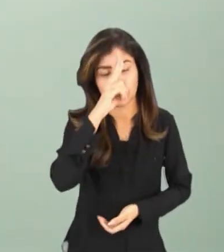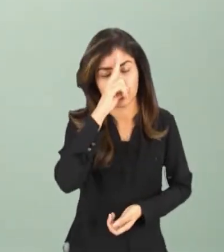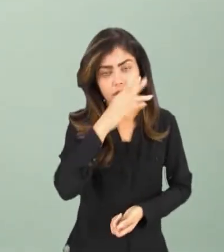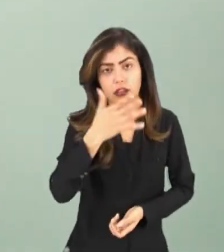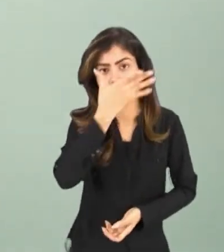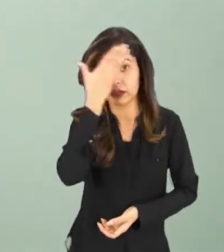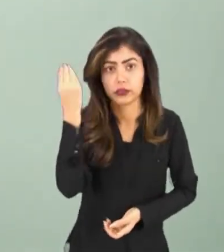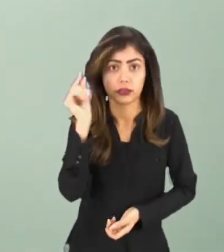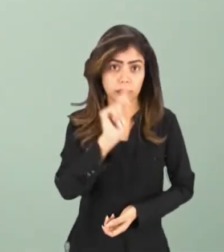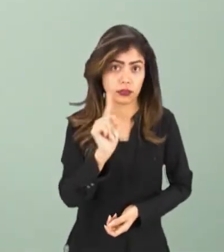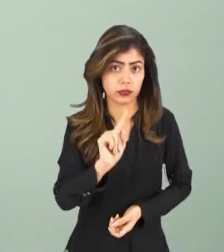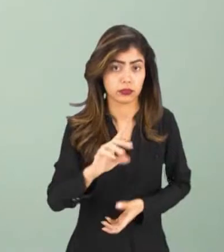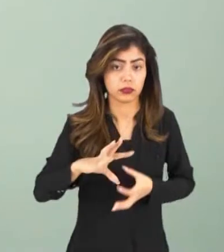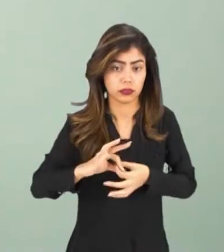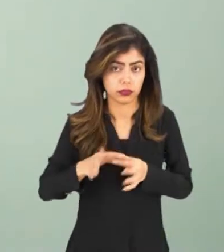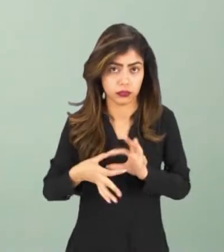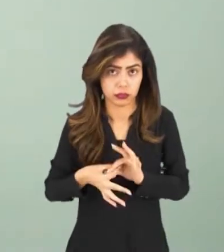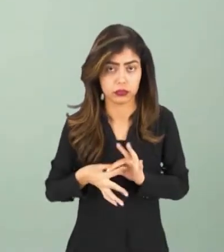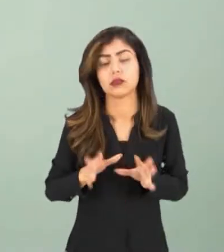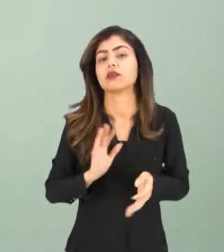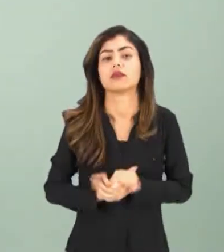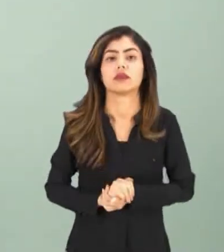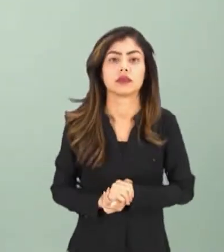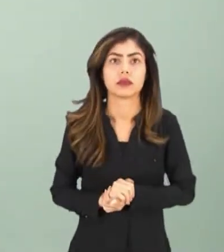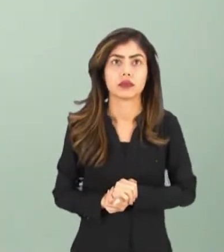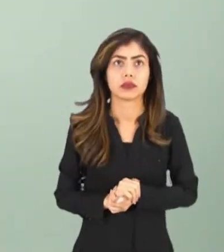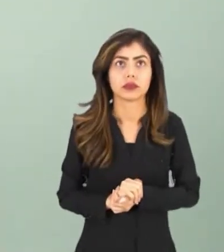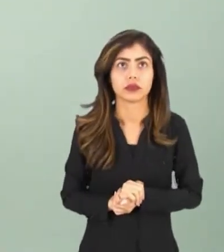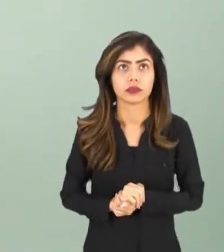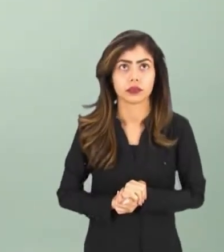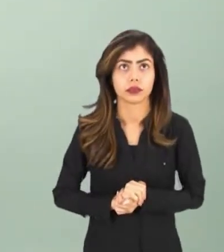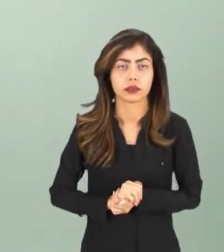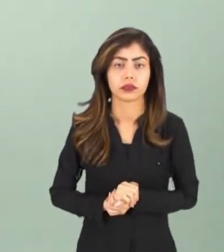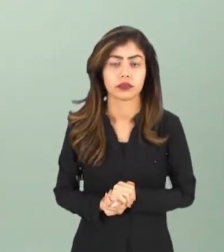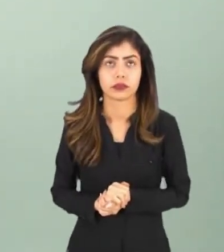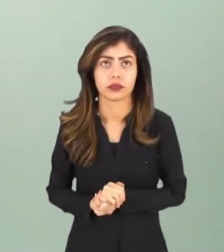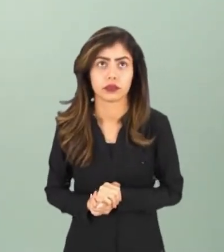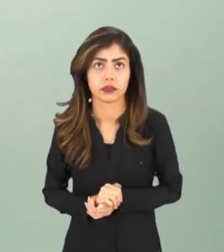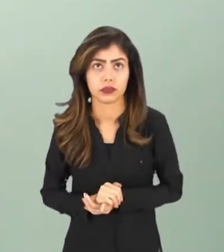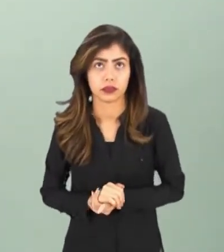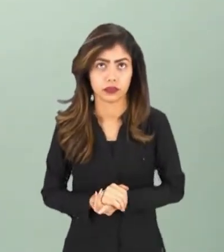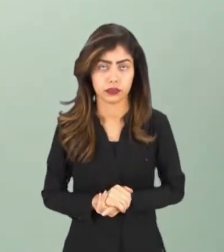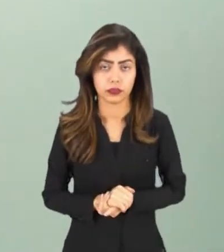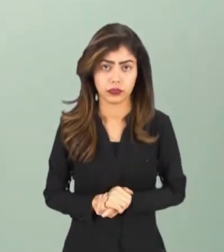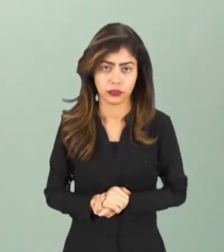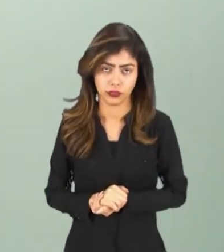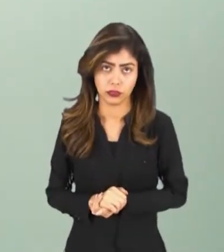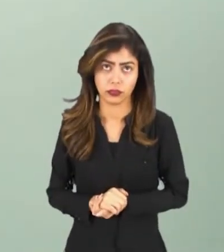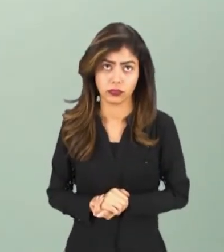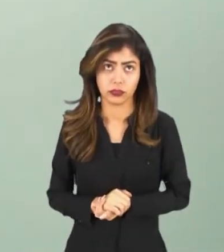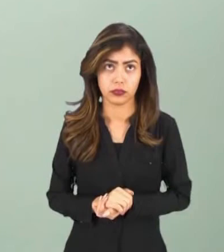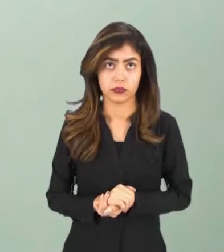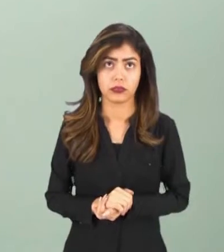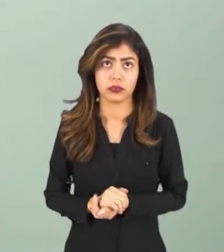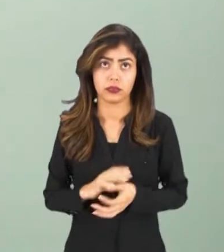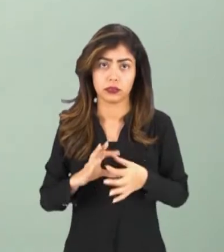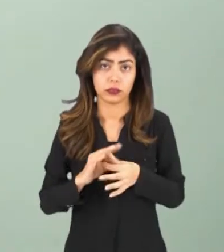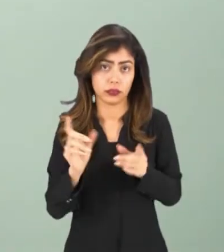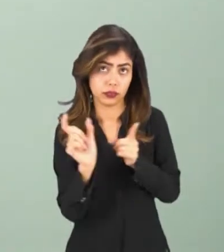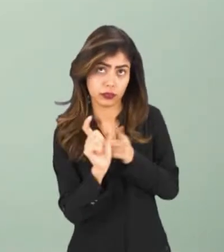tema lo que limpio si no ves que es un tema y contexto de mi contexto que